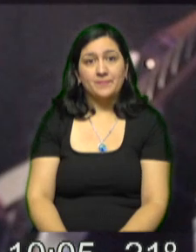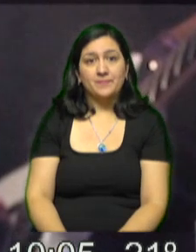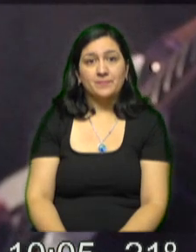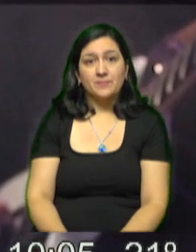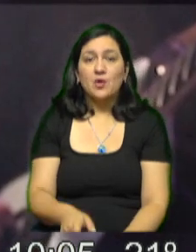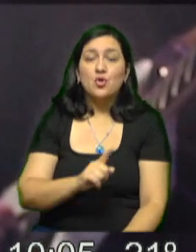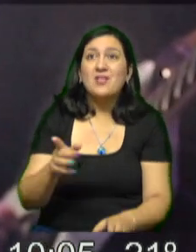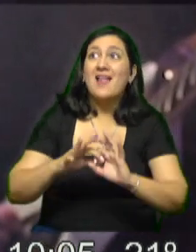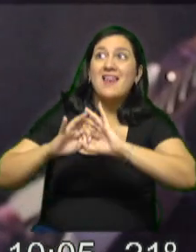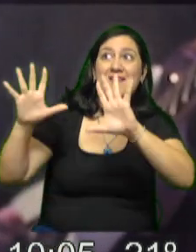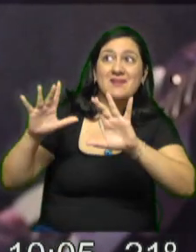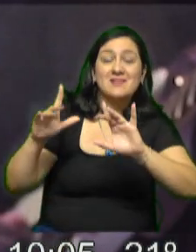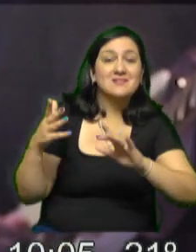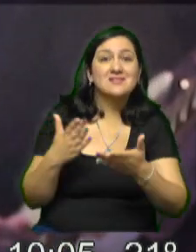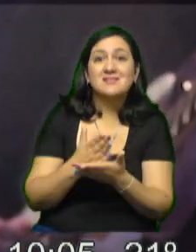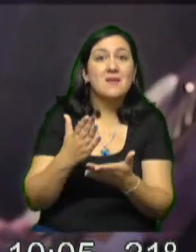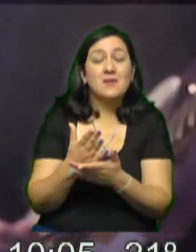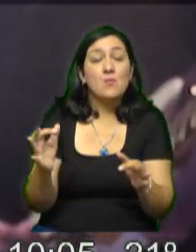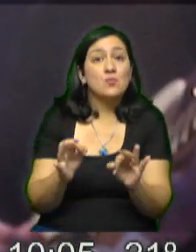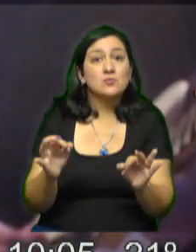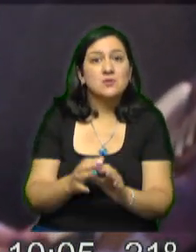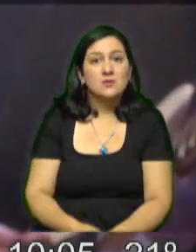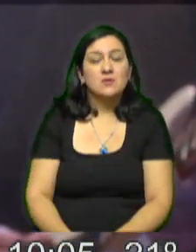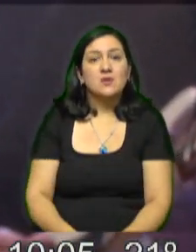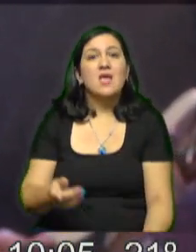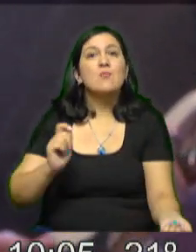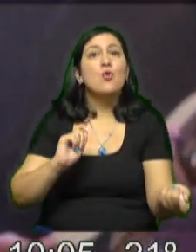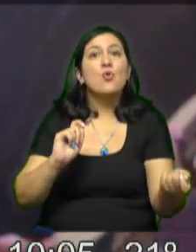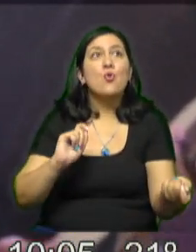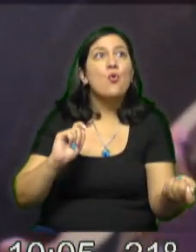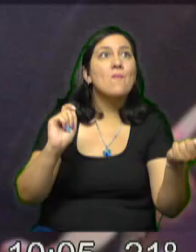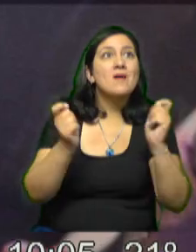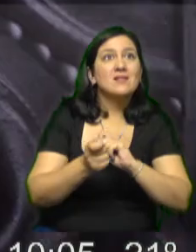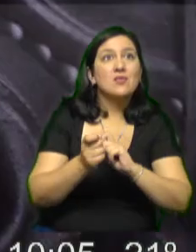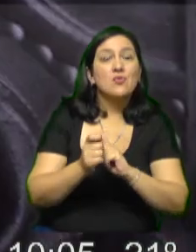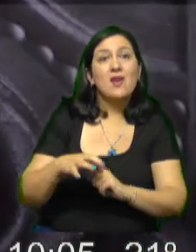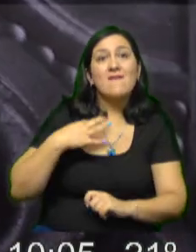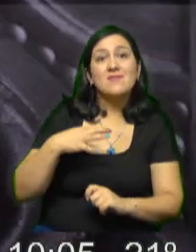No estás libre. ¿Por qué? ¿Hemos convertido la vida entera en una discoteca?